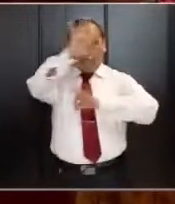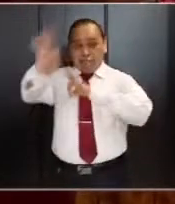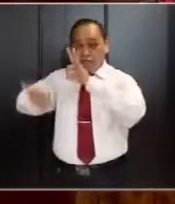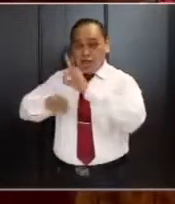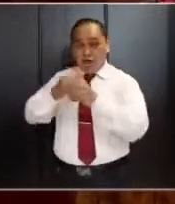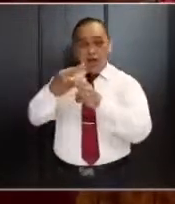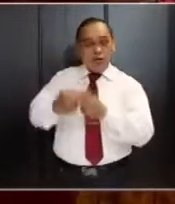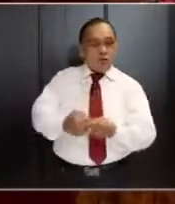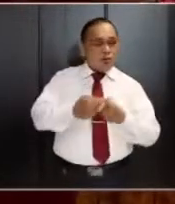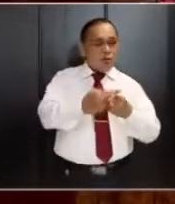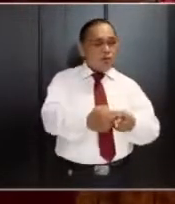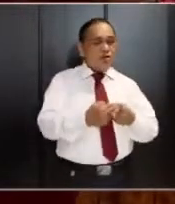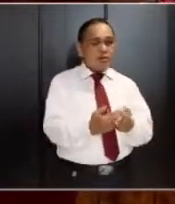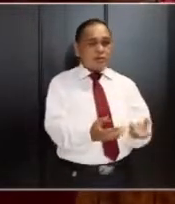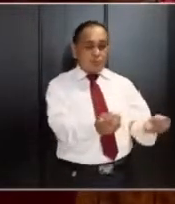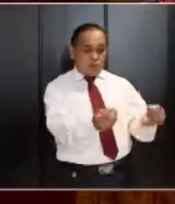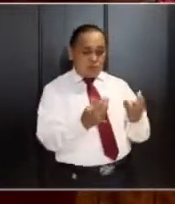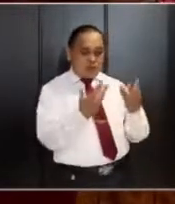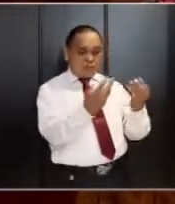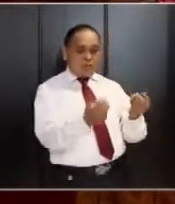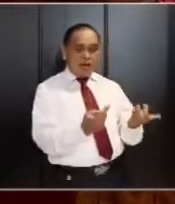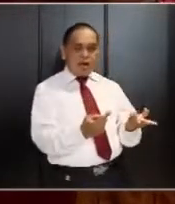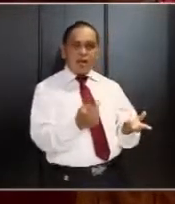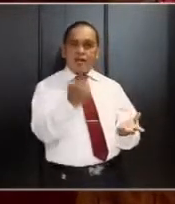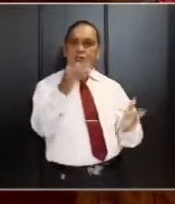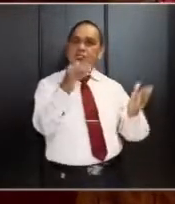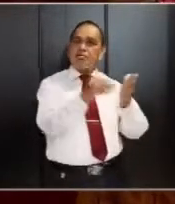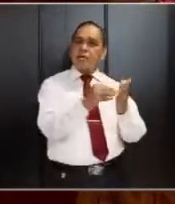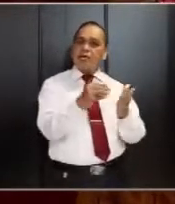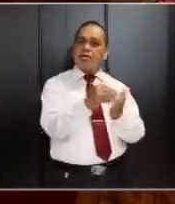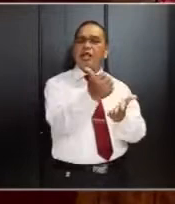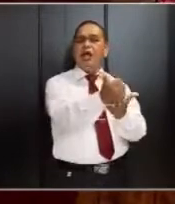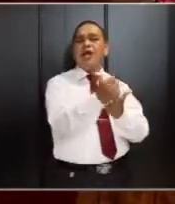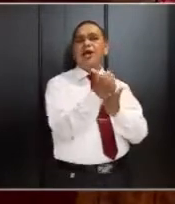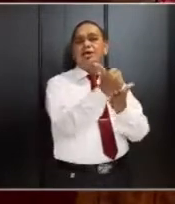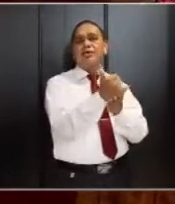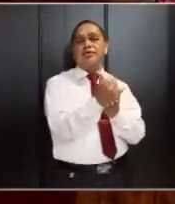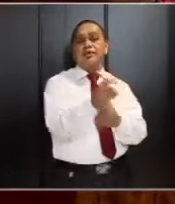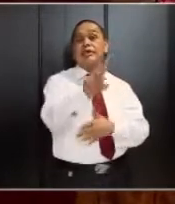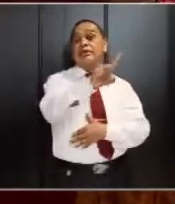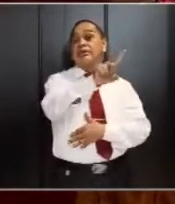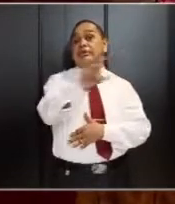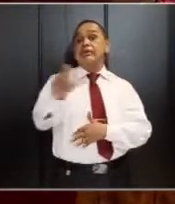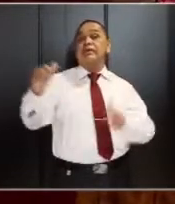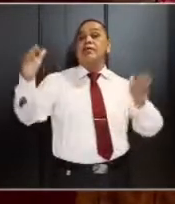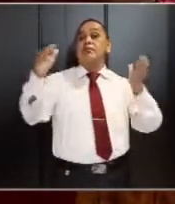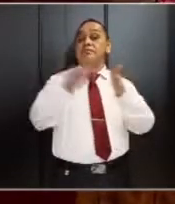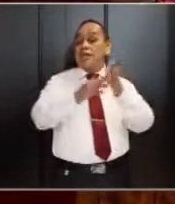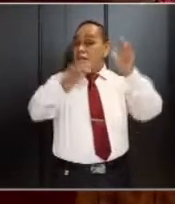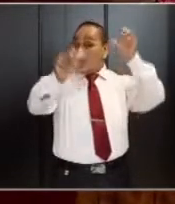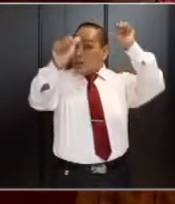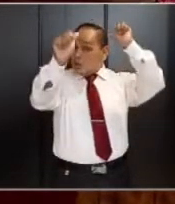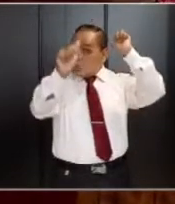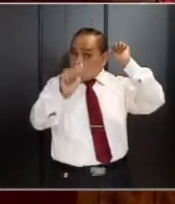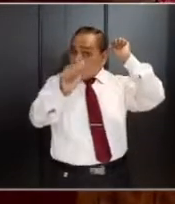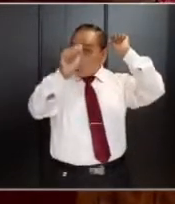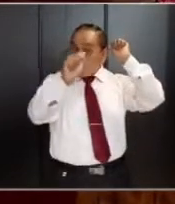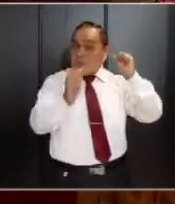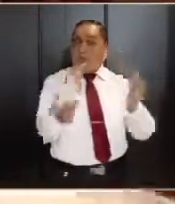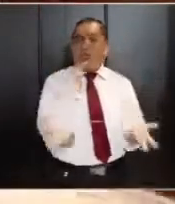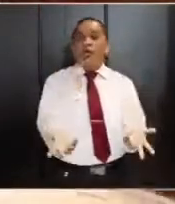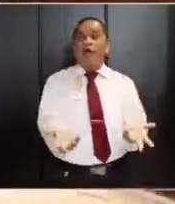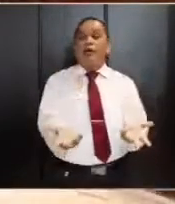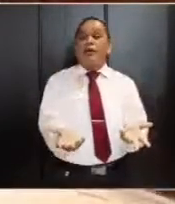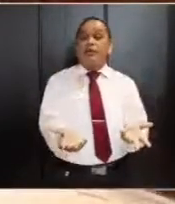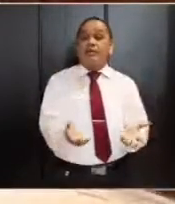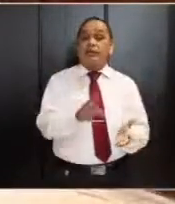los proveedores. No les pide mil, a ver que cómo me ayuda, solidario. 100,000 gorras le pide a un proveedor, pues